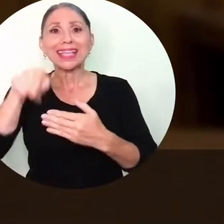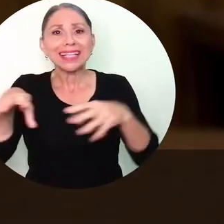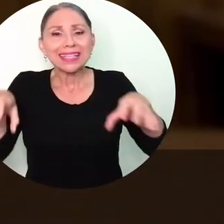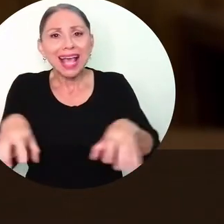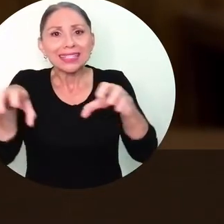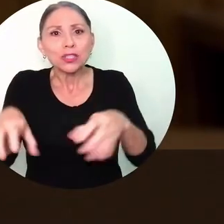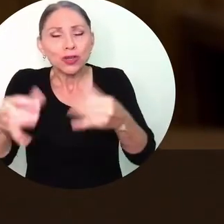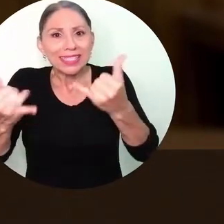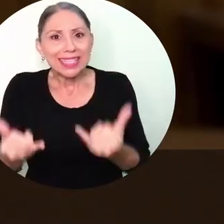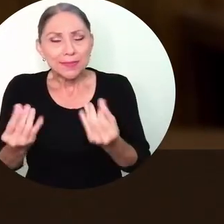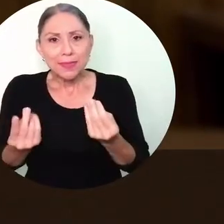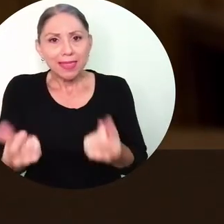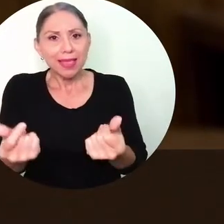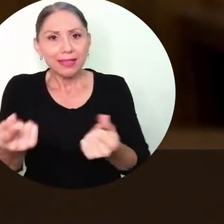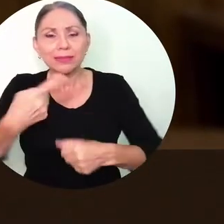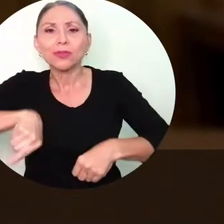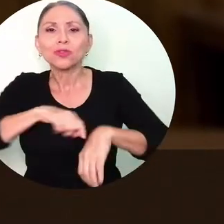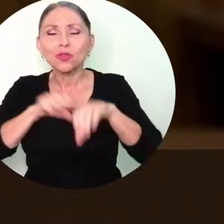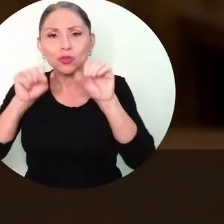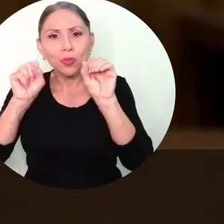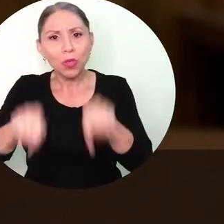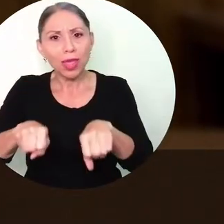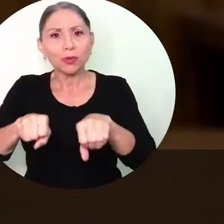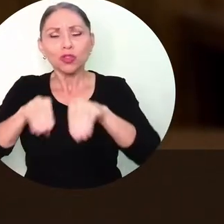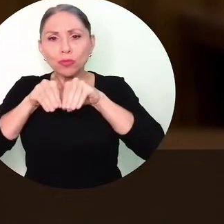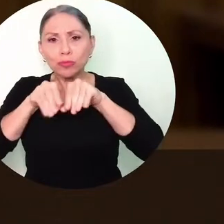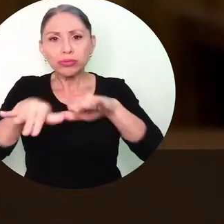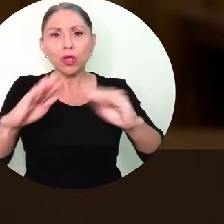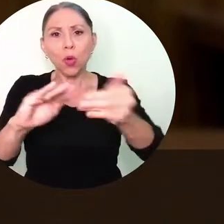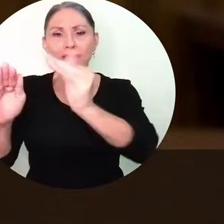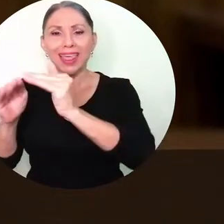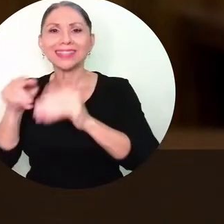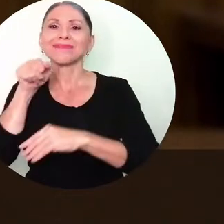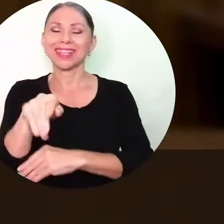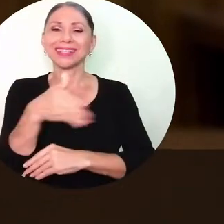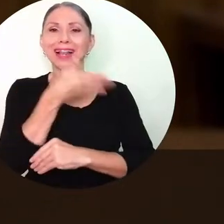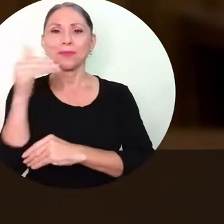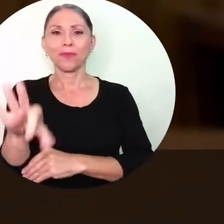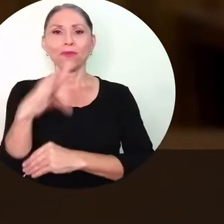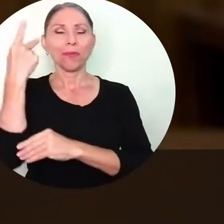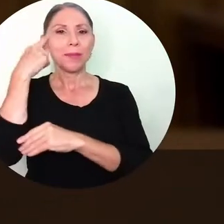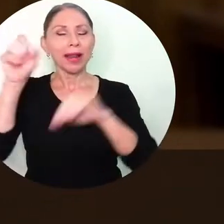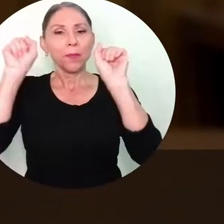de acciones inmediatas, ¿verdad?, que podemos llevar a las comunidades, es